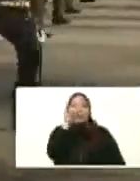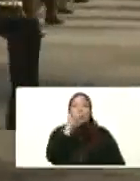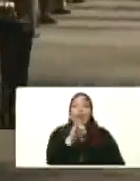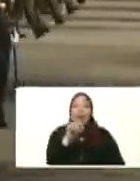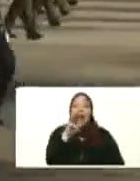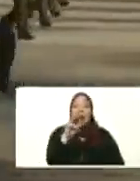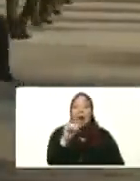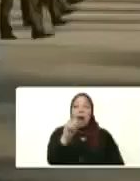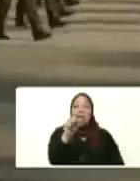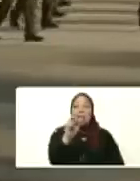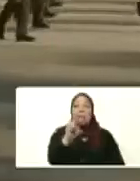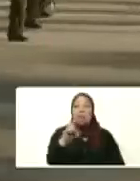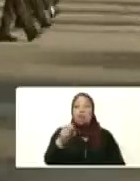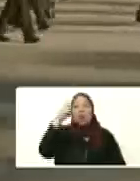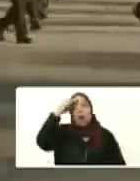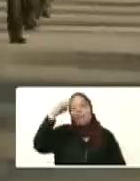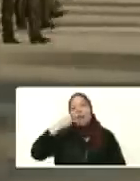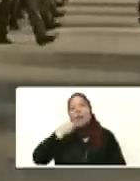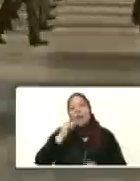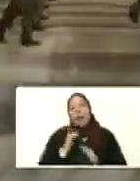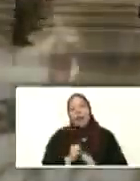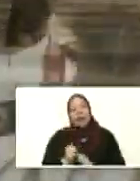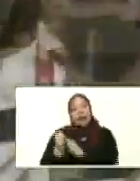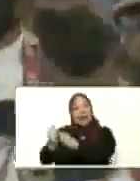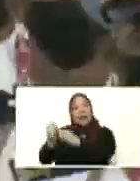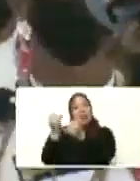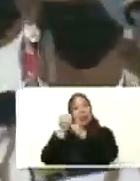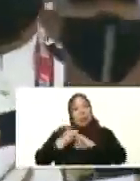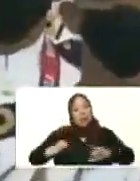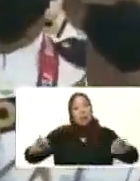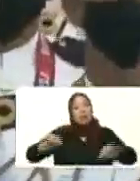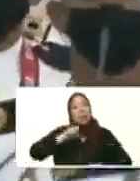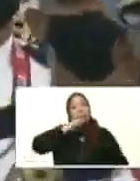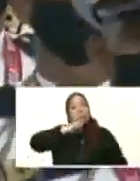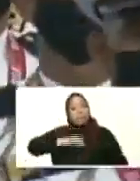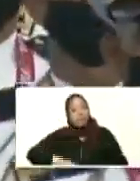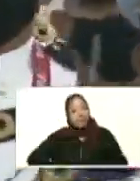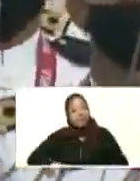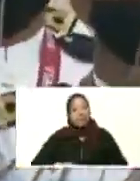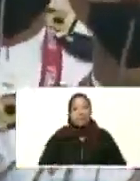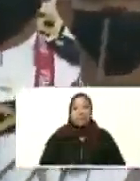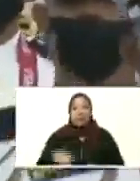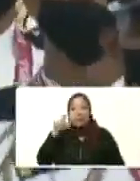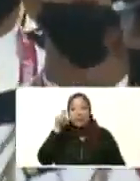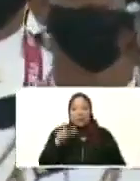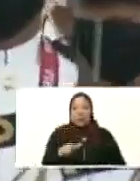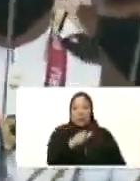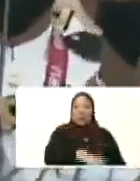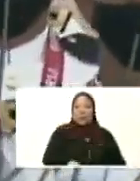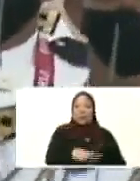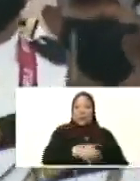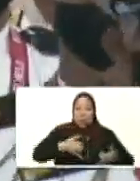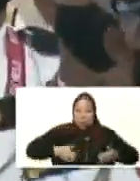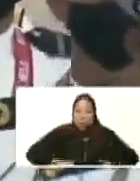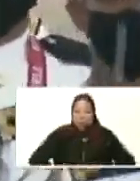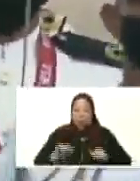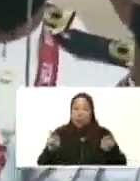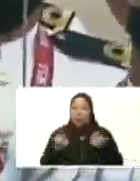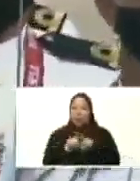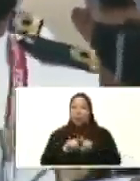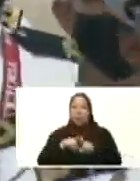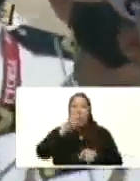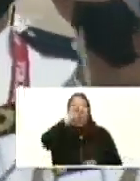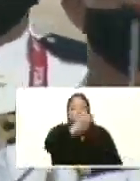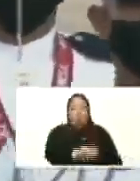Alejandro Zamora, héroe de la independencia y padre del general del pueblo soberano, quien heredó de su hijo esta preciada